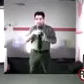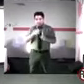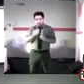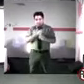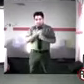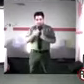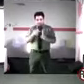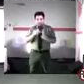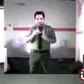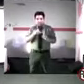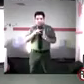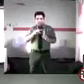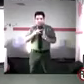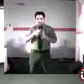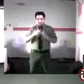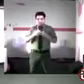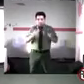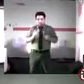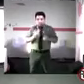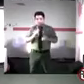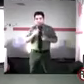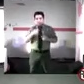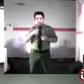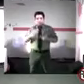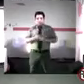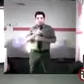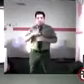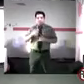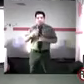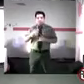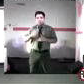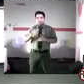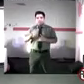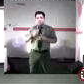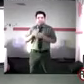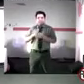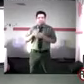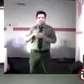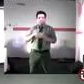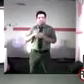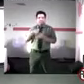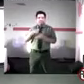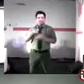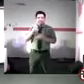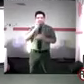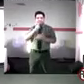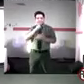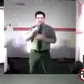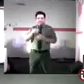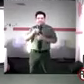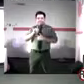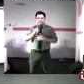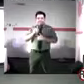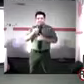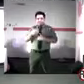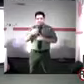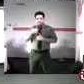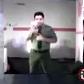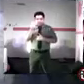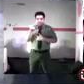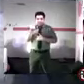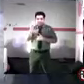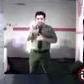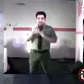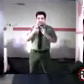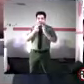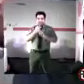se ha ido. Yo crecí en Matamoros, donde muy cerca de donde reporteaba, muy cerca de donde estaba Juan N. Guerra, el creador del Cártel